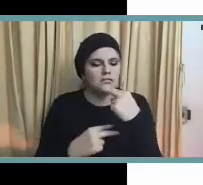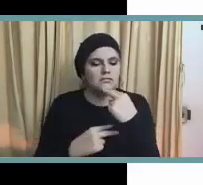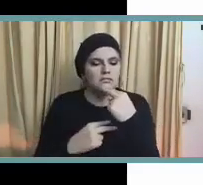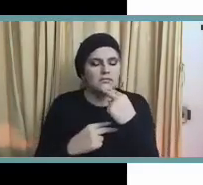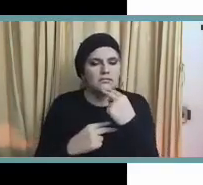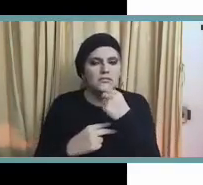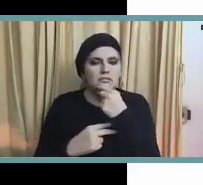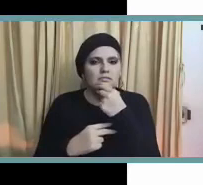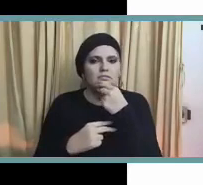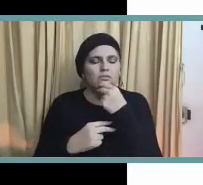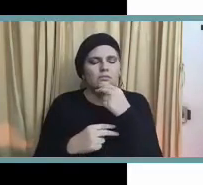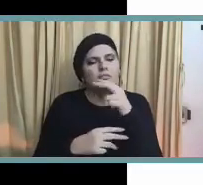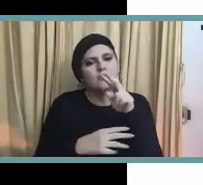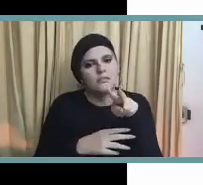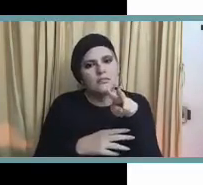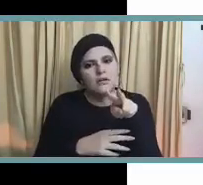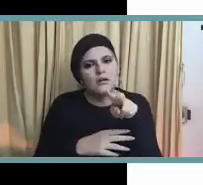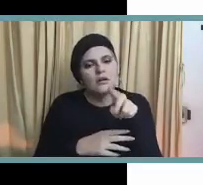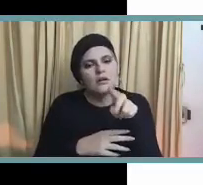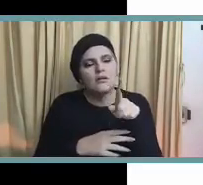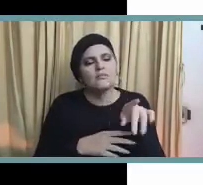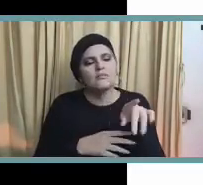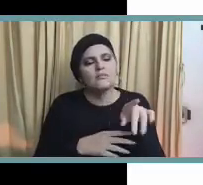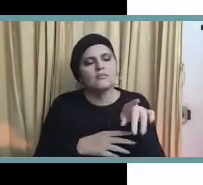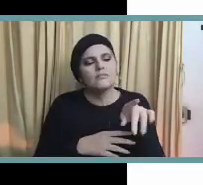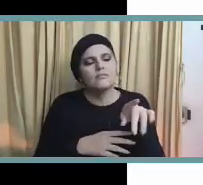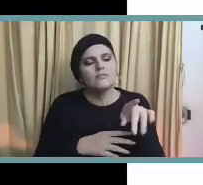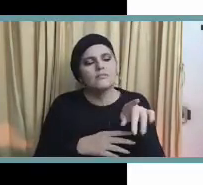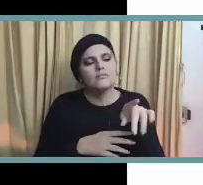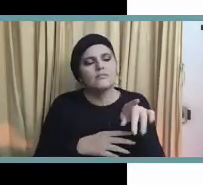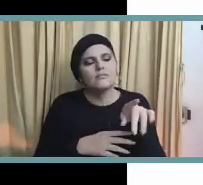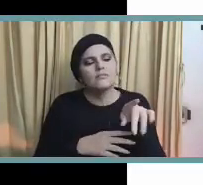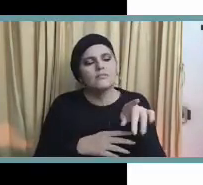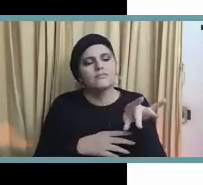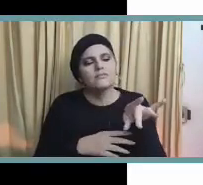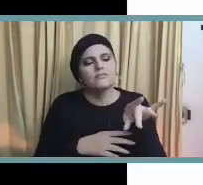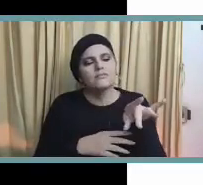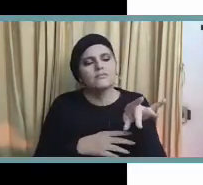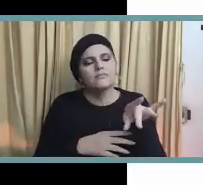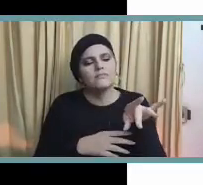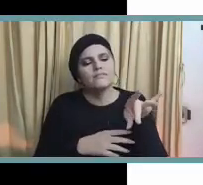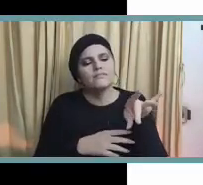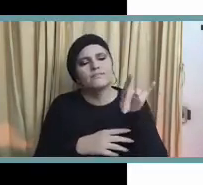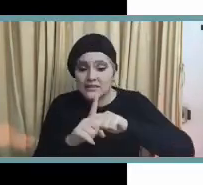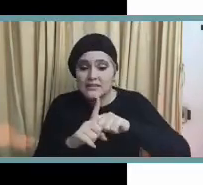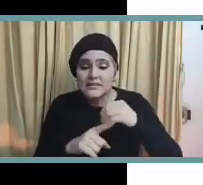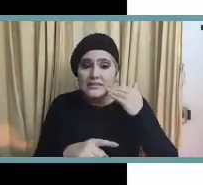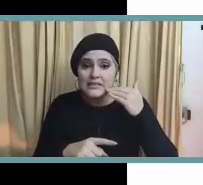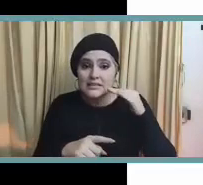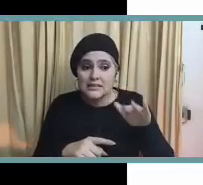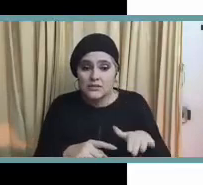Y este mismo estudio vio que a los 6 meses los niños empezaban a perder interés en el rostro